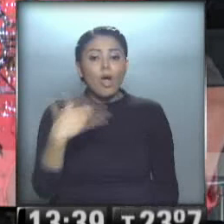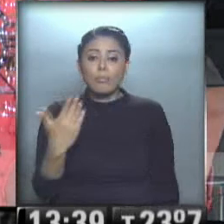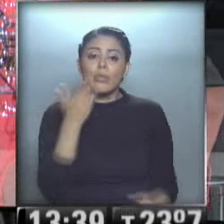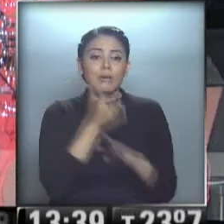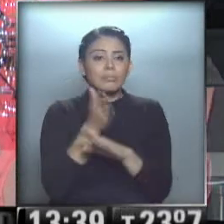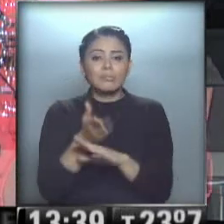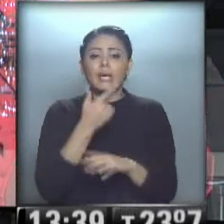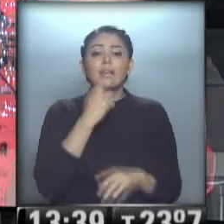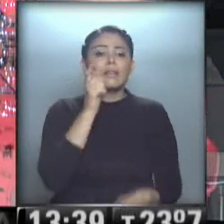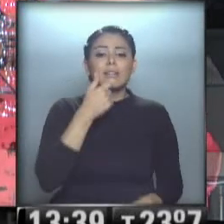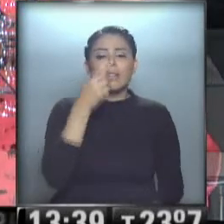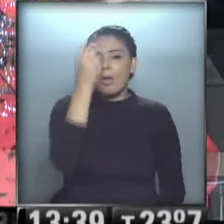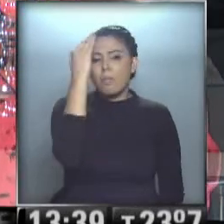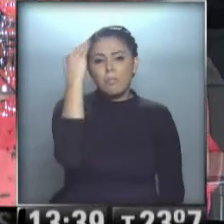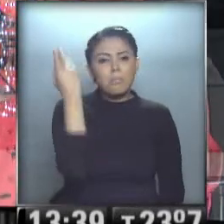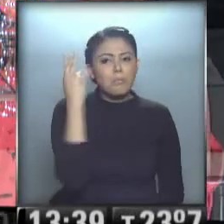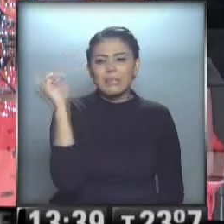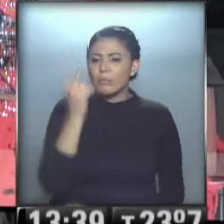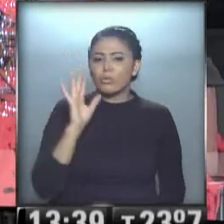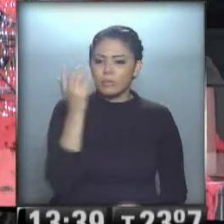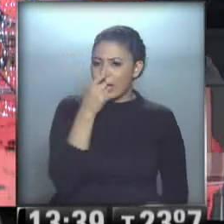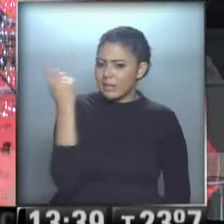estos test 20 minutos nada más el tiempo que tarda